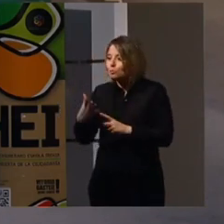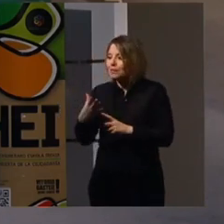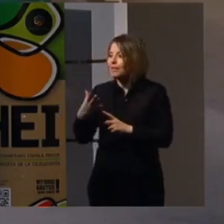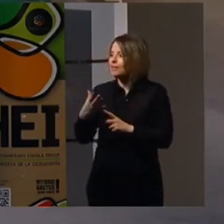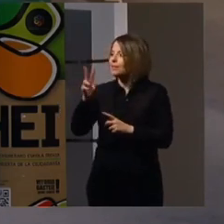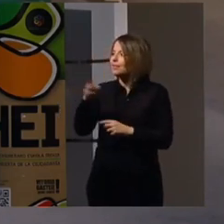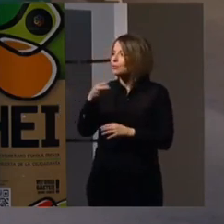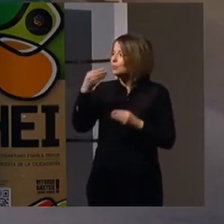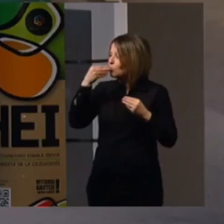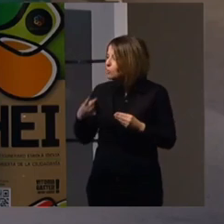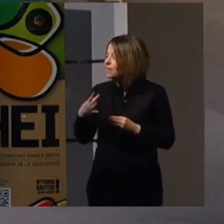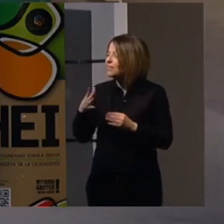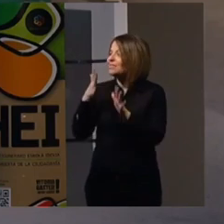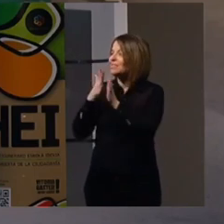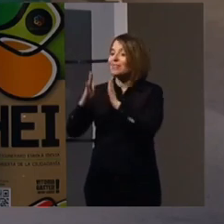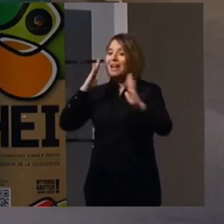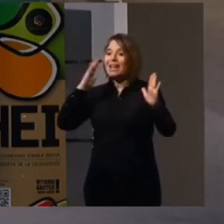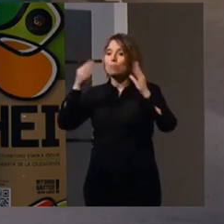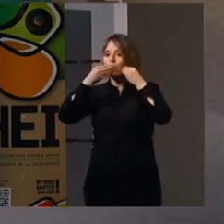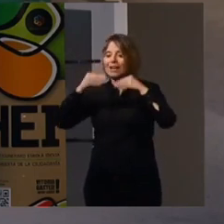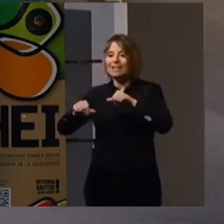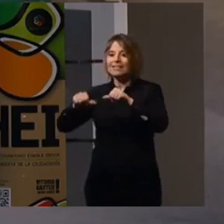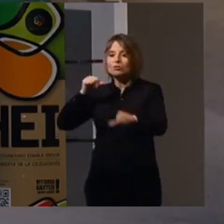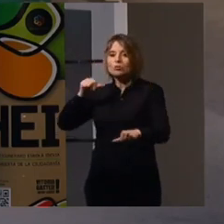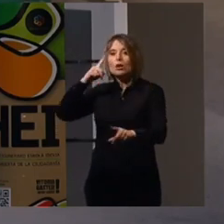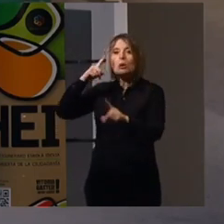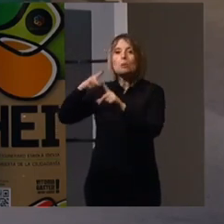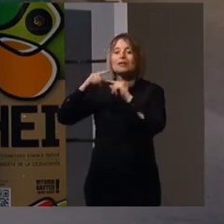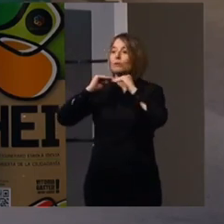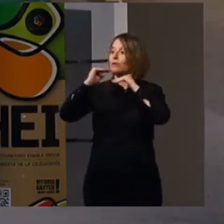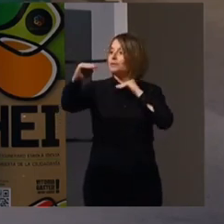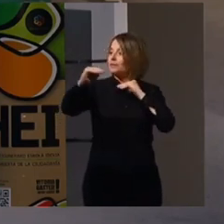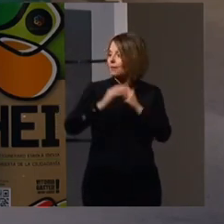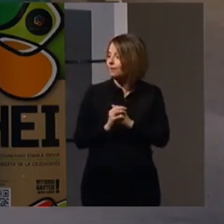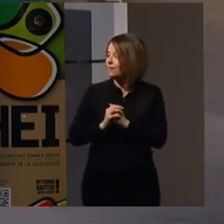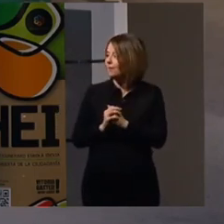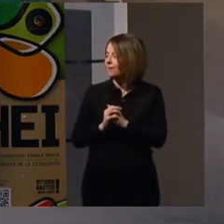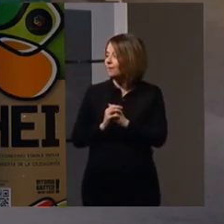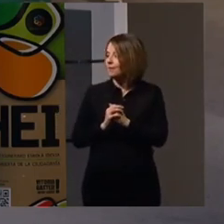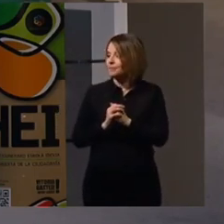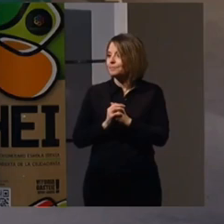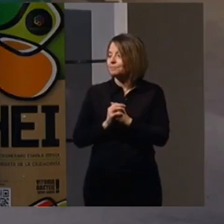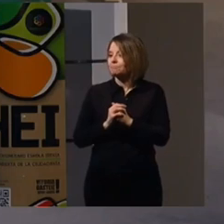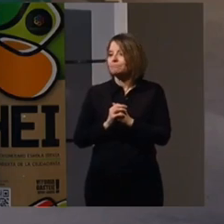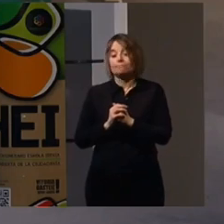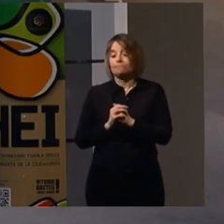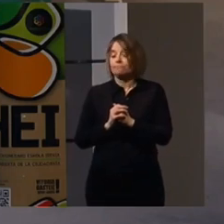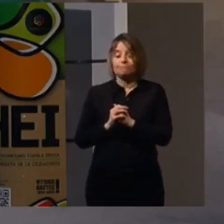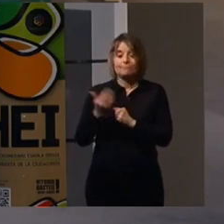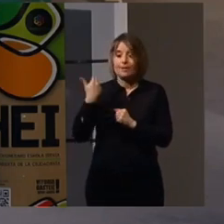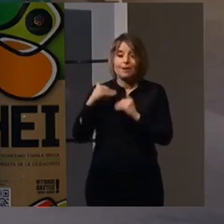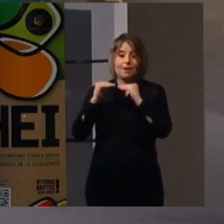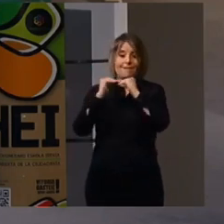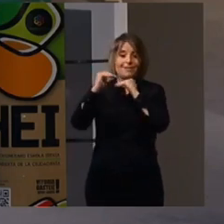te irá bien, servía en una etapa histórica en la que se aspiraba a una cierta estabilidad y ya ha llegado un momento en el que asumimos todos que